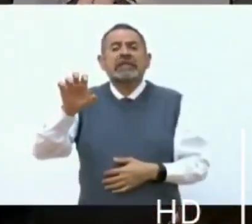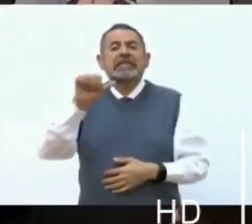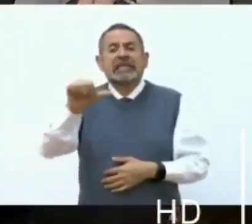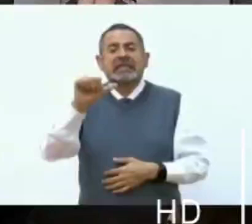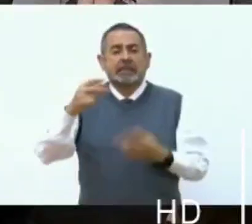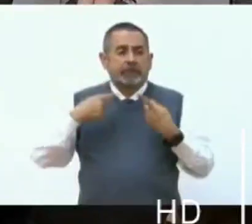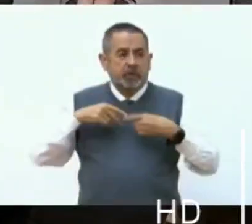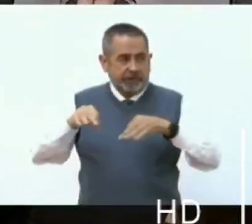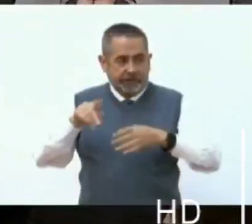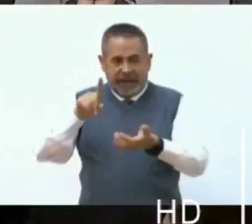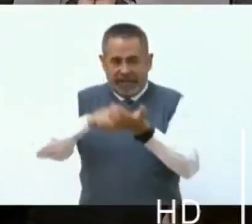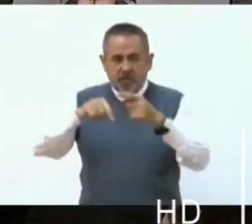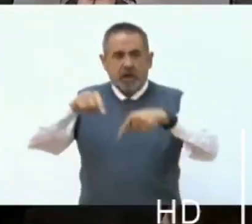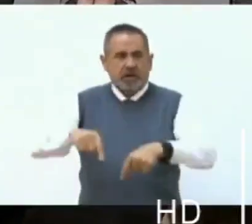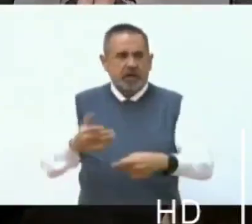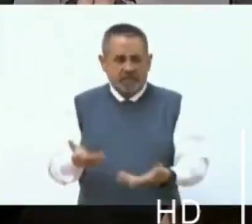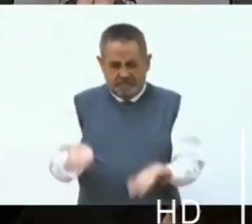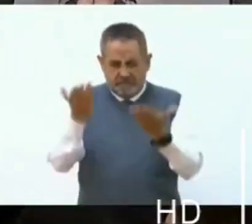516 trabajadores están aquí.